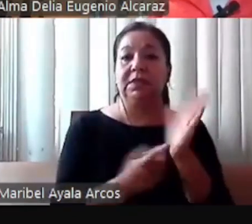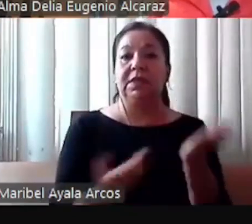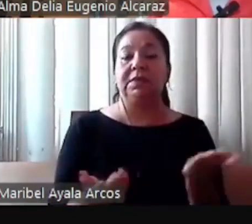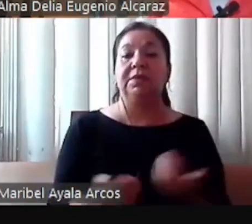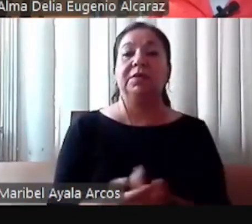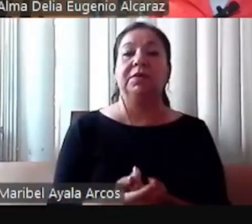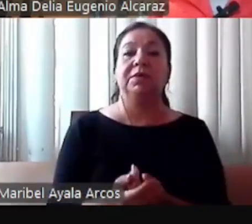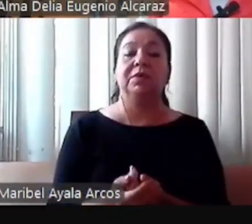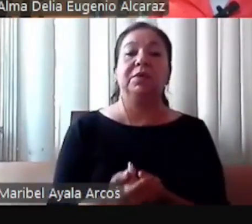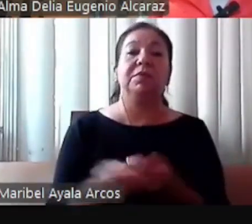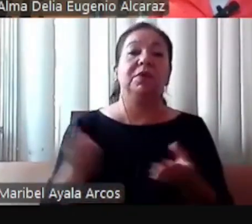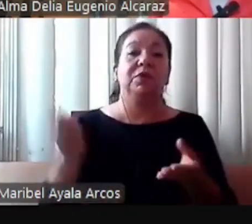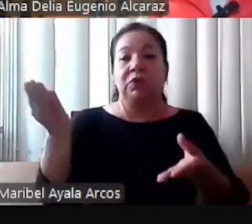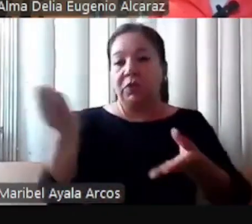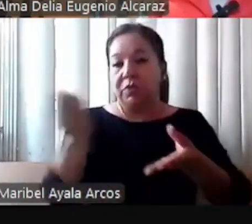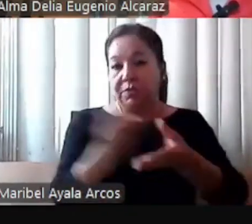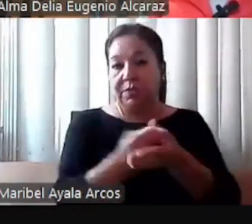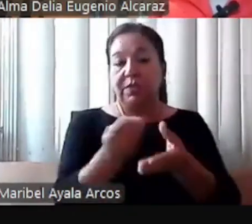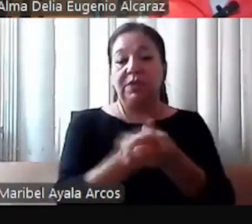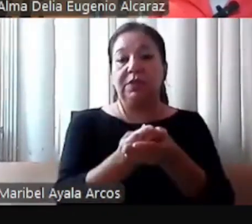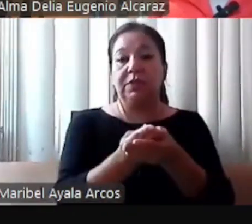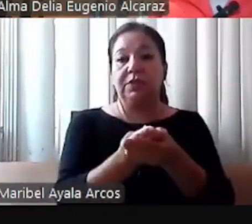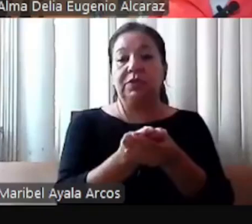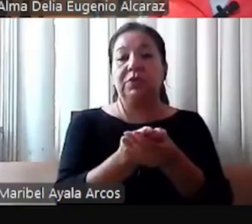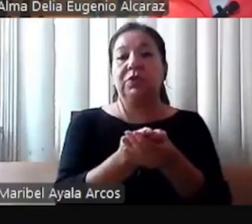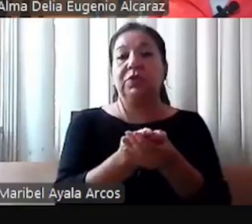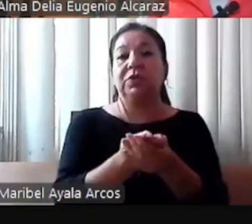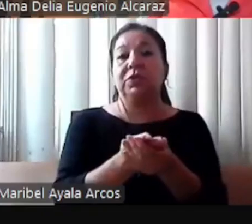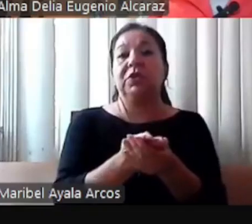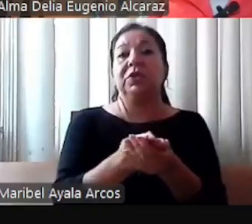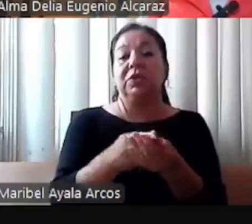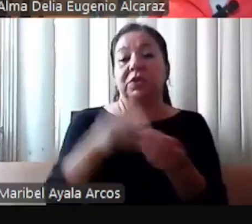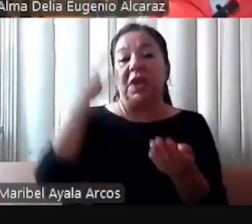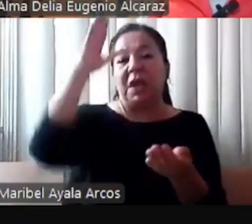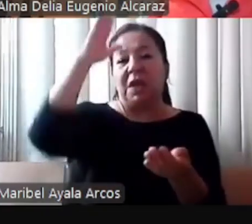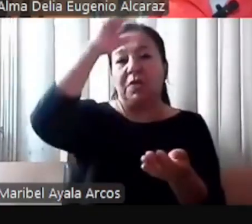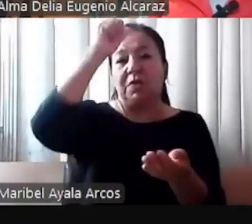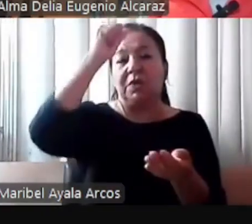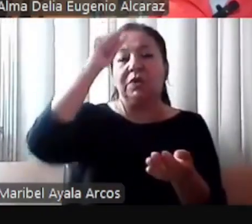como con las documentales públicas que obran en autos, ya que es posible corroborar que estuvieron